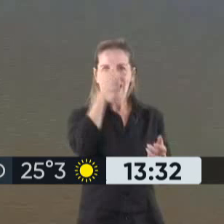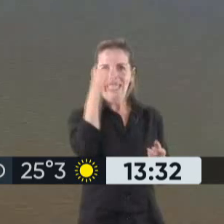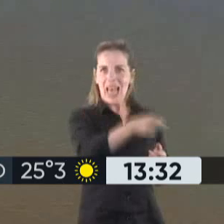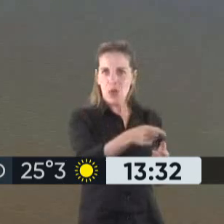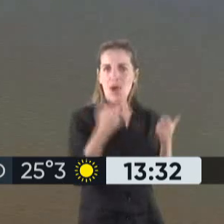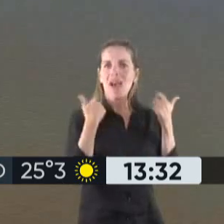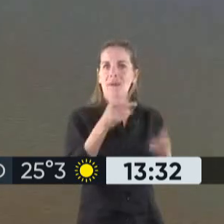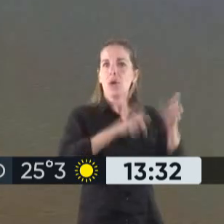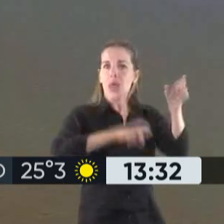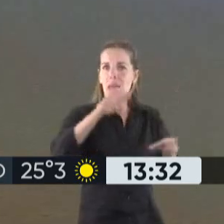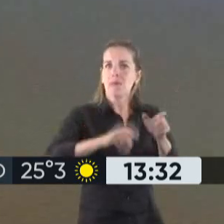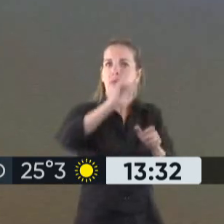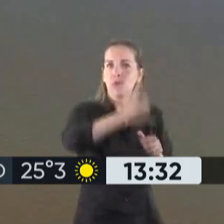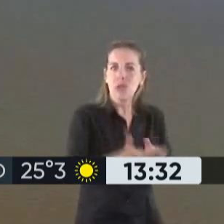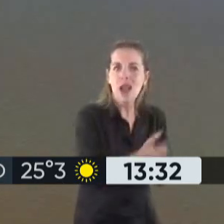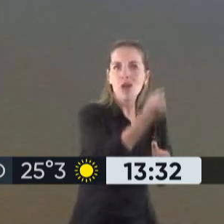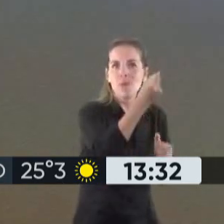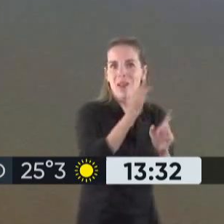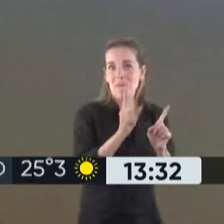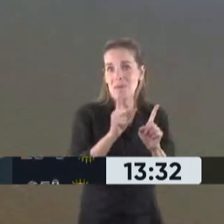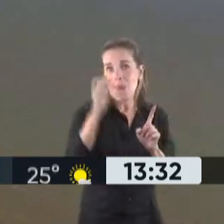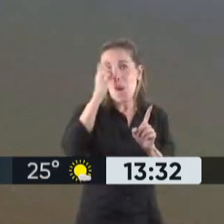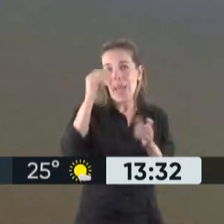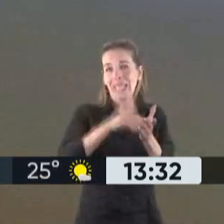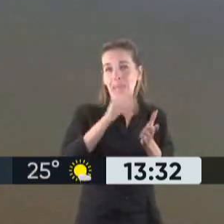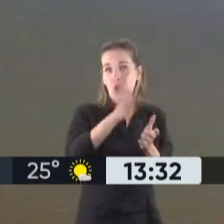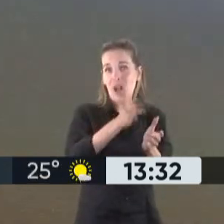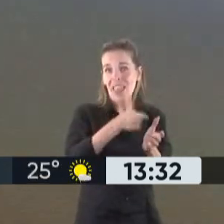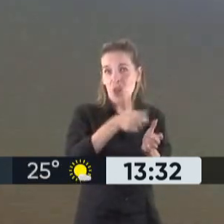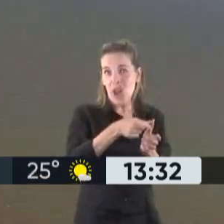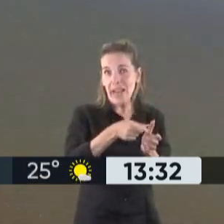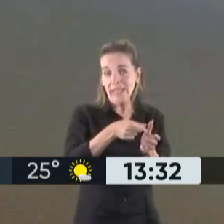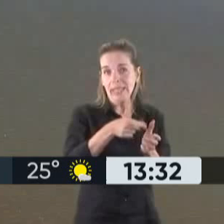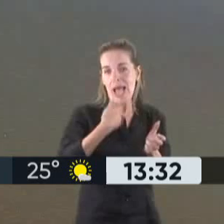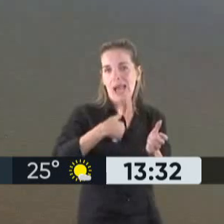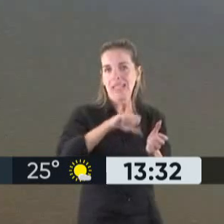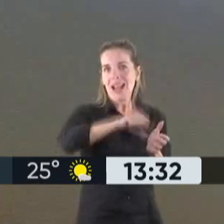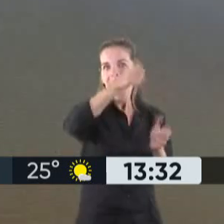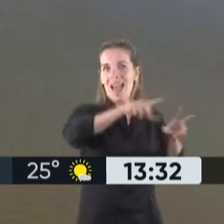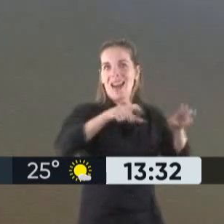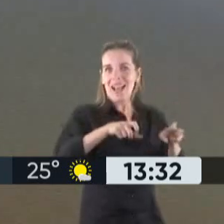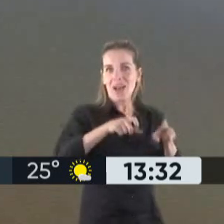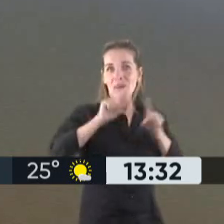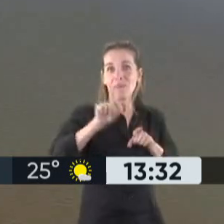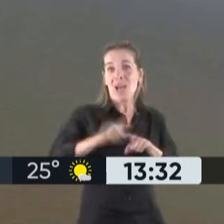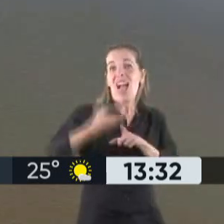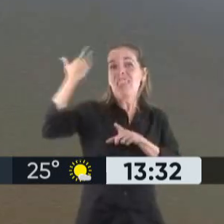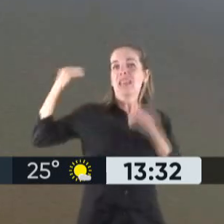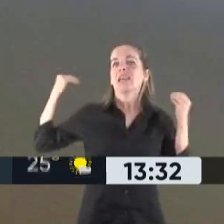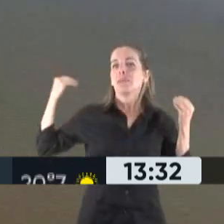gente. Porque esos 20 millones de dólares que la Argentina ganó son recursos que se